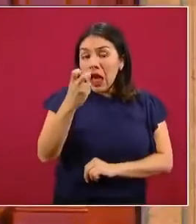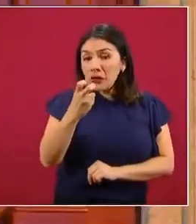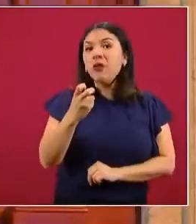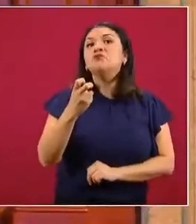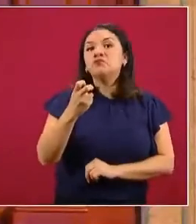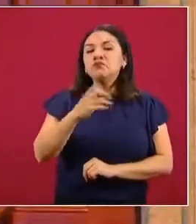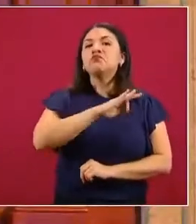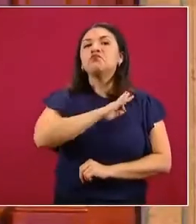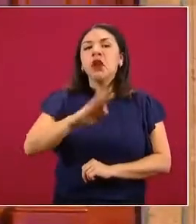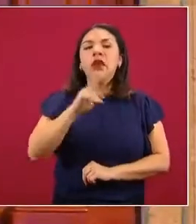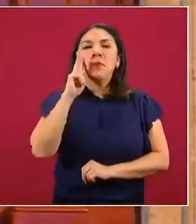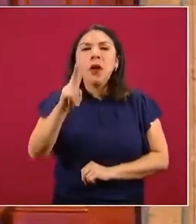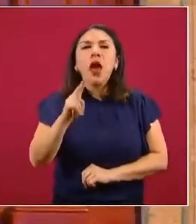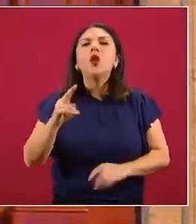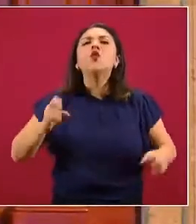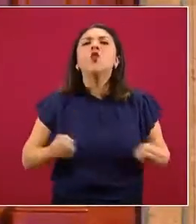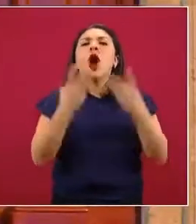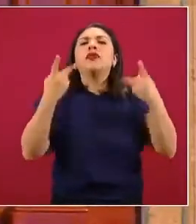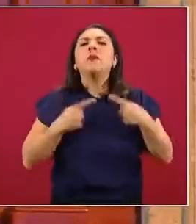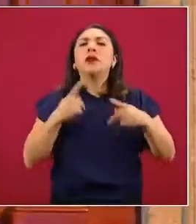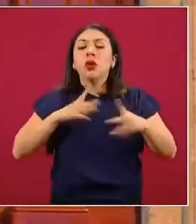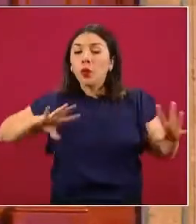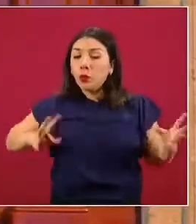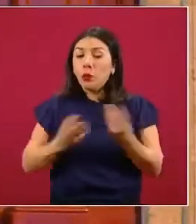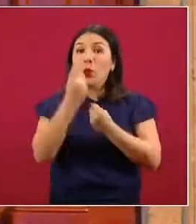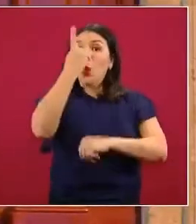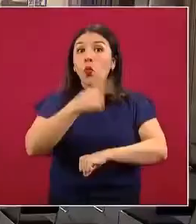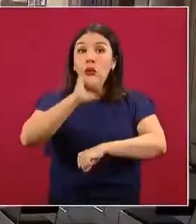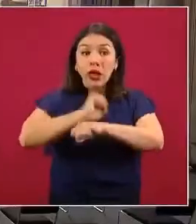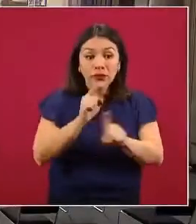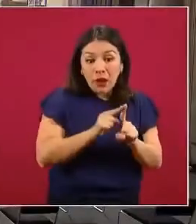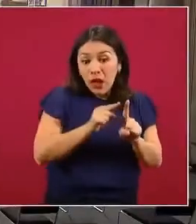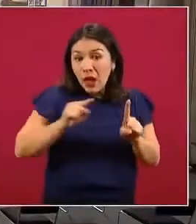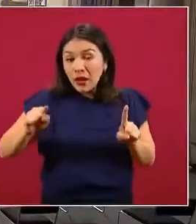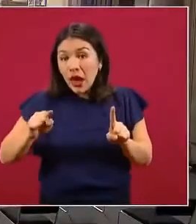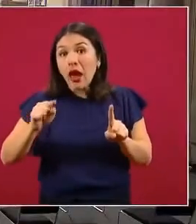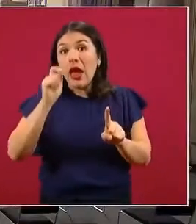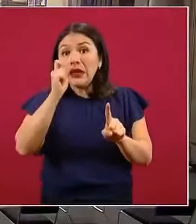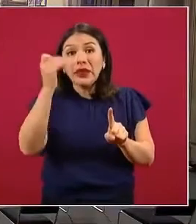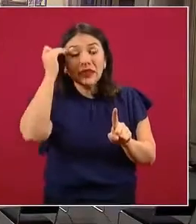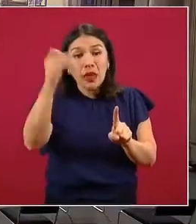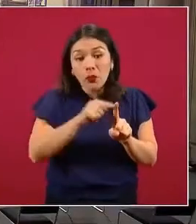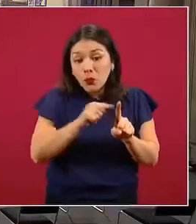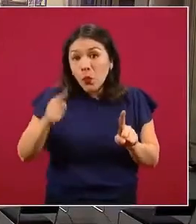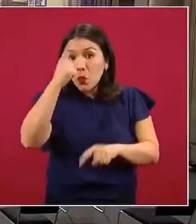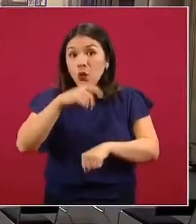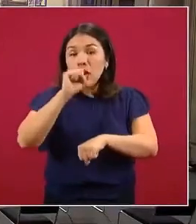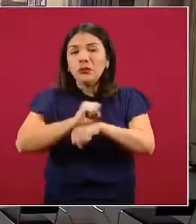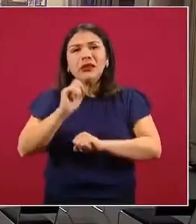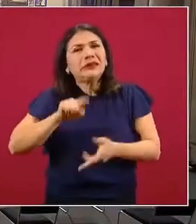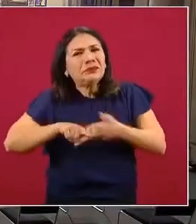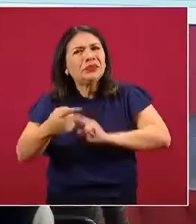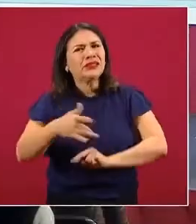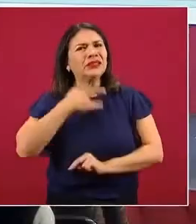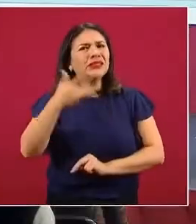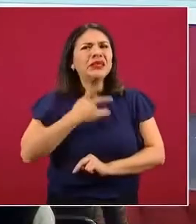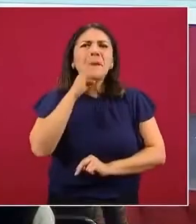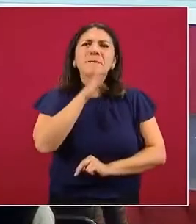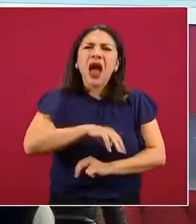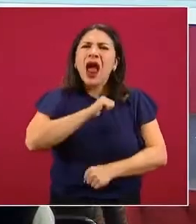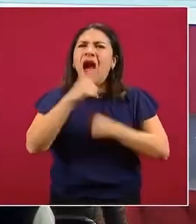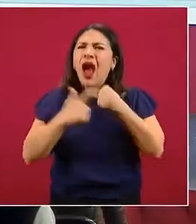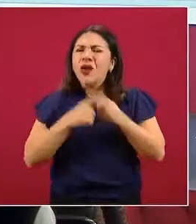el total de las personas que para esa semana epidemiológica, porque además en esa semana iniciaron con signos y síntomas de